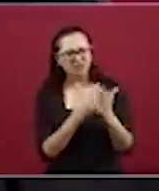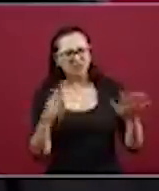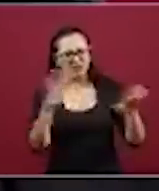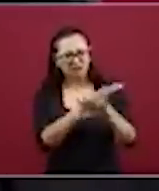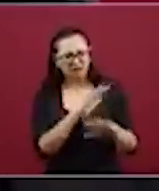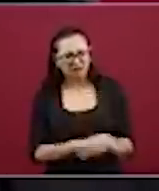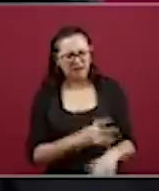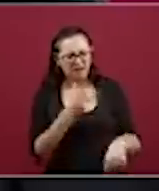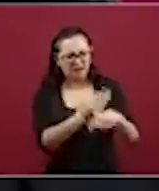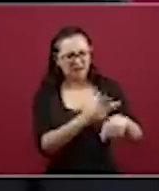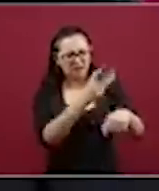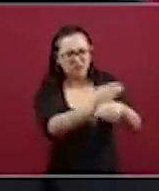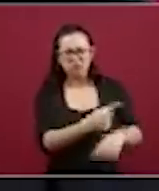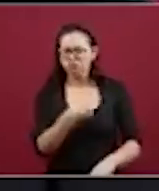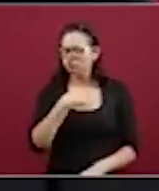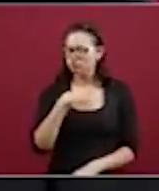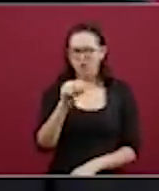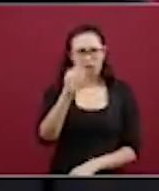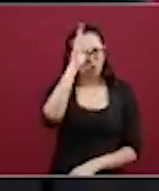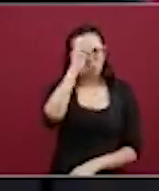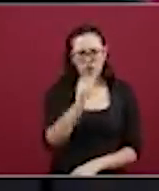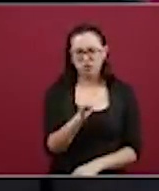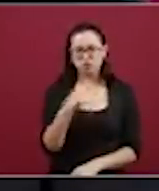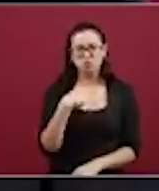dije antes que otros